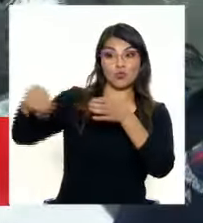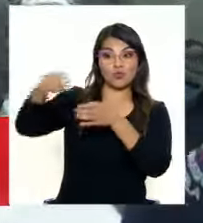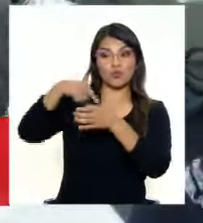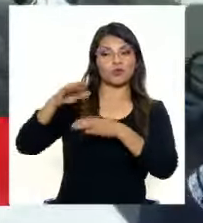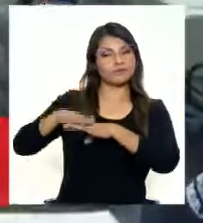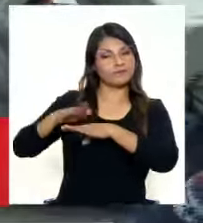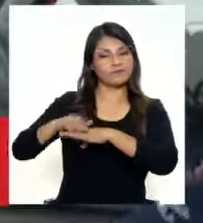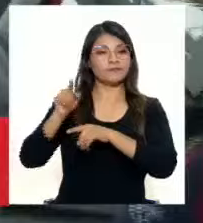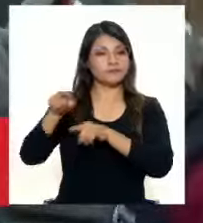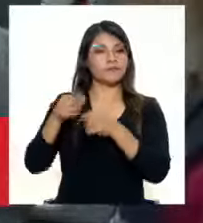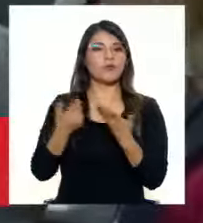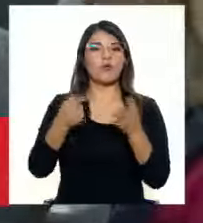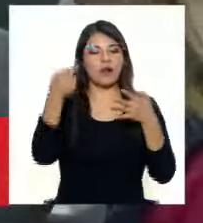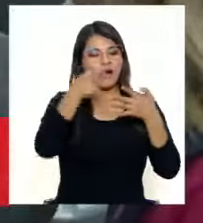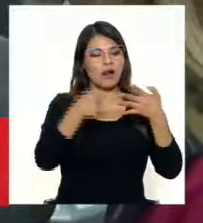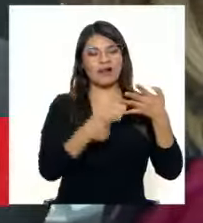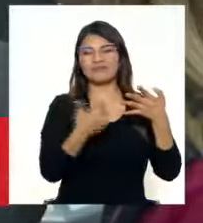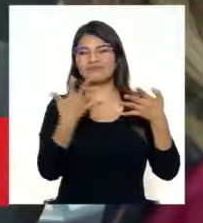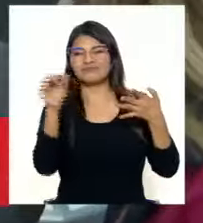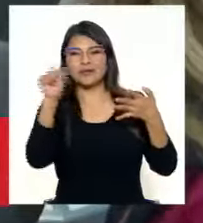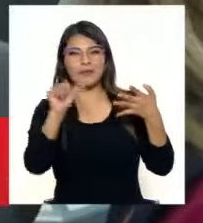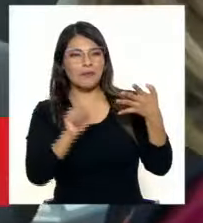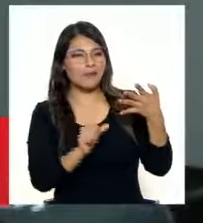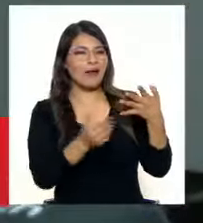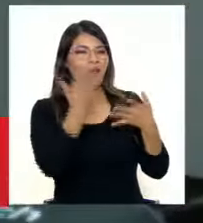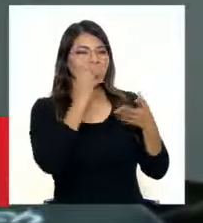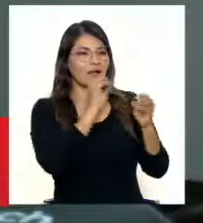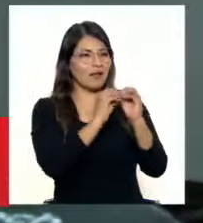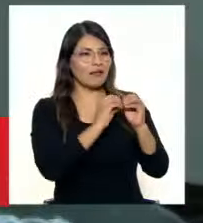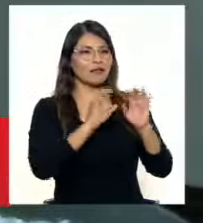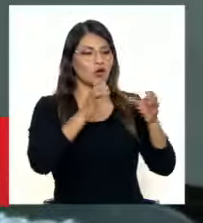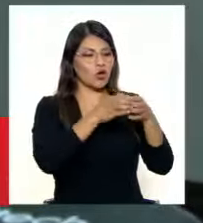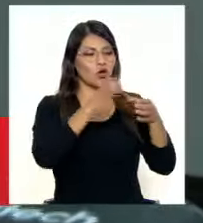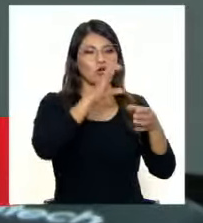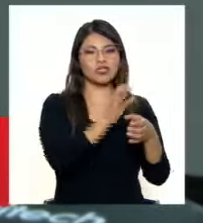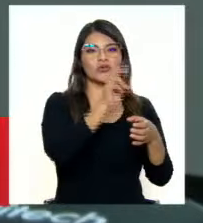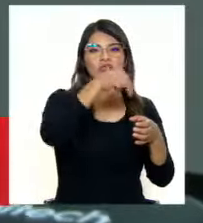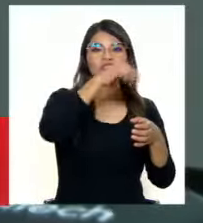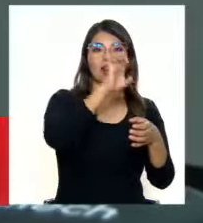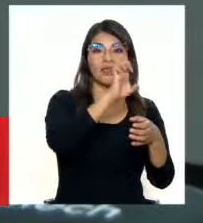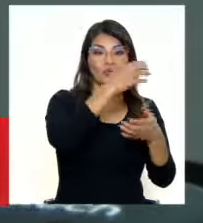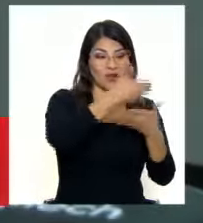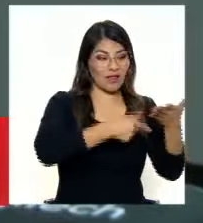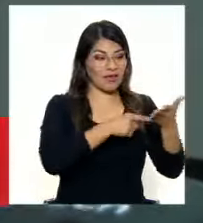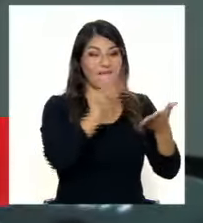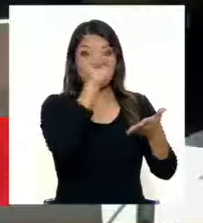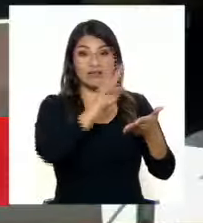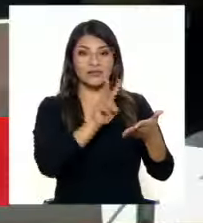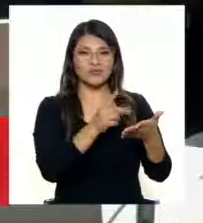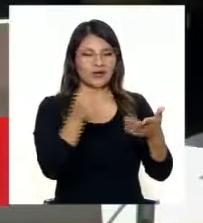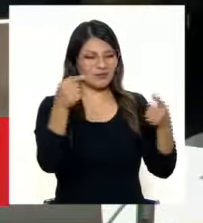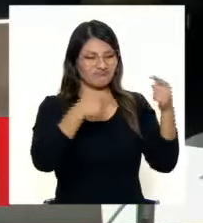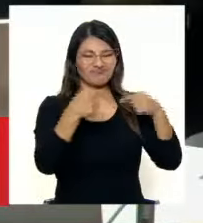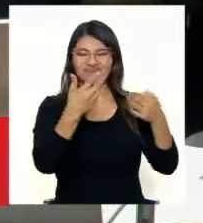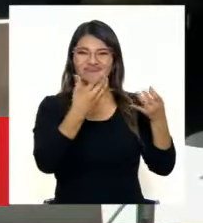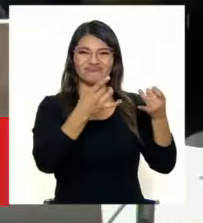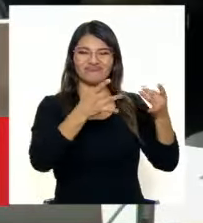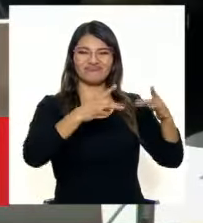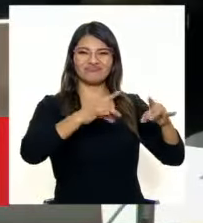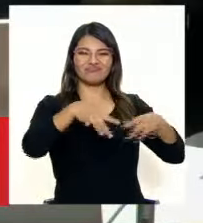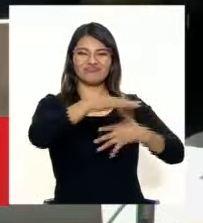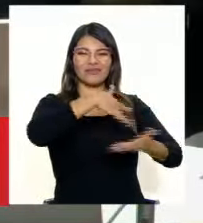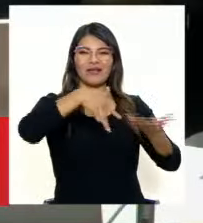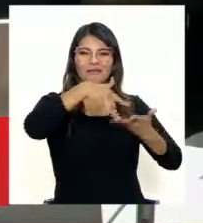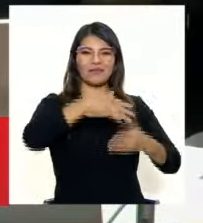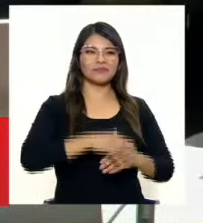yiri a las irregularidades cometidas por el consejo nacional electoral de Venezuela me pregunto